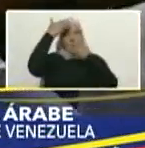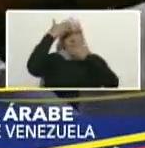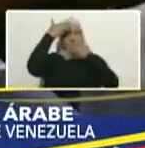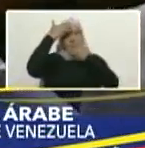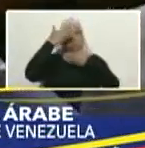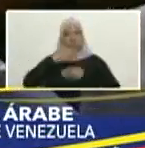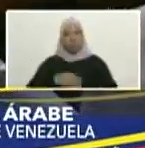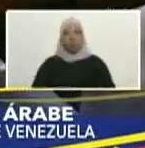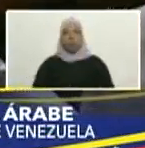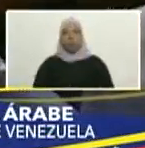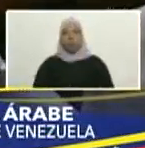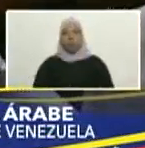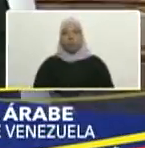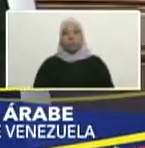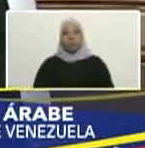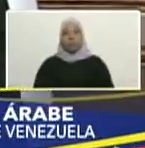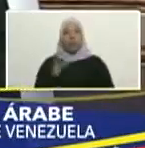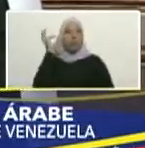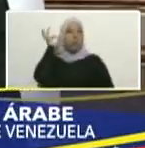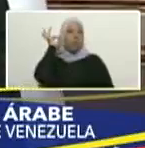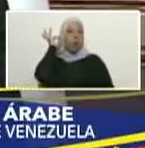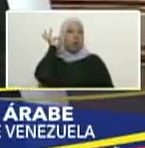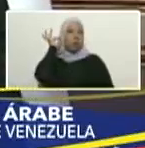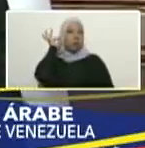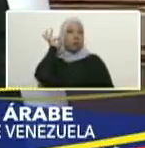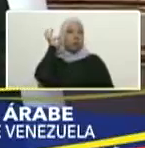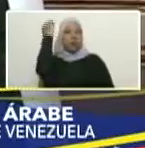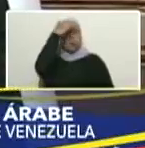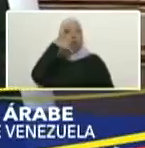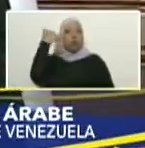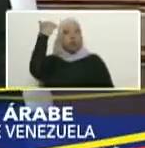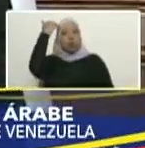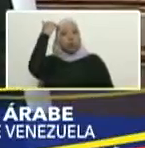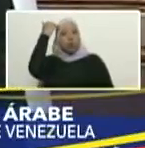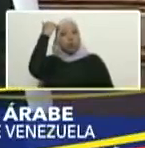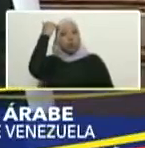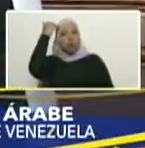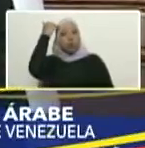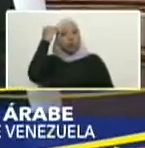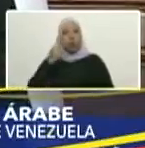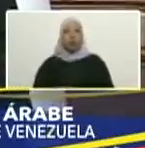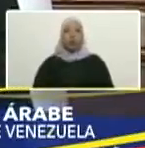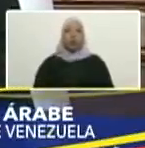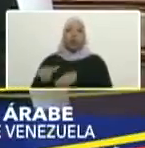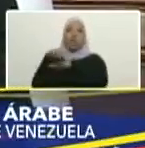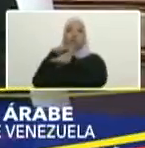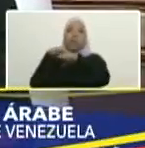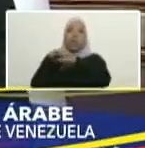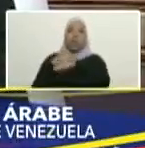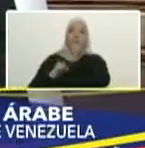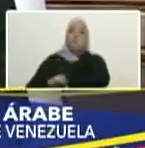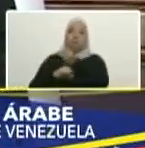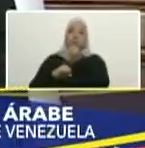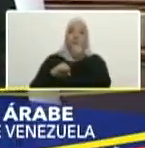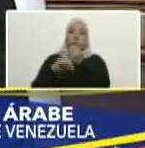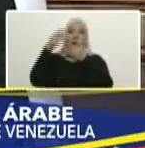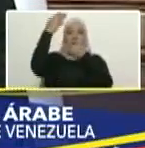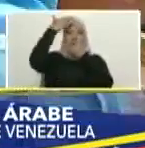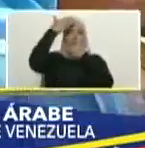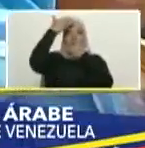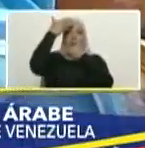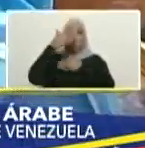Compañera Fatma Mehdi Hassan, ministra de Cooperación de la República